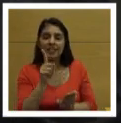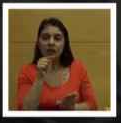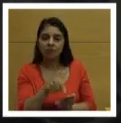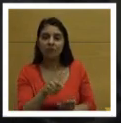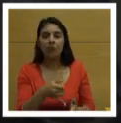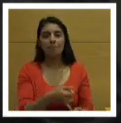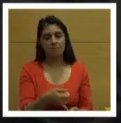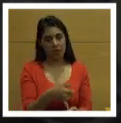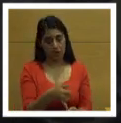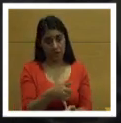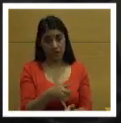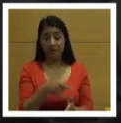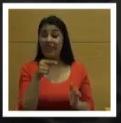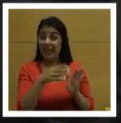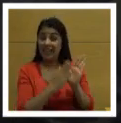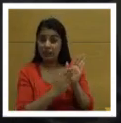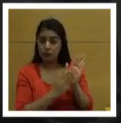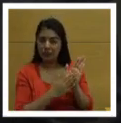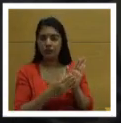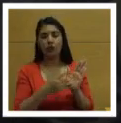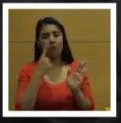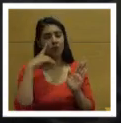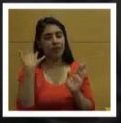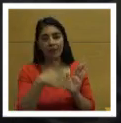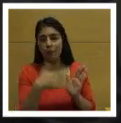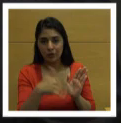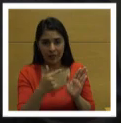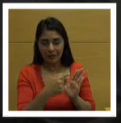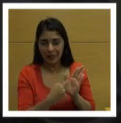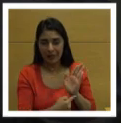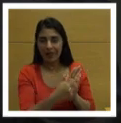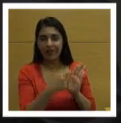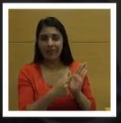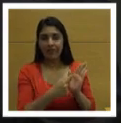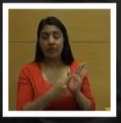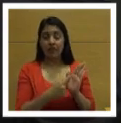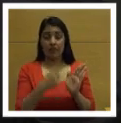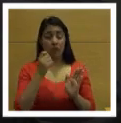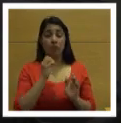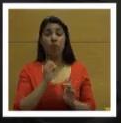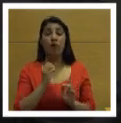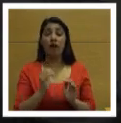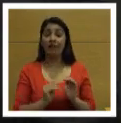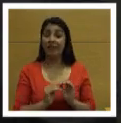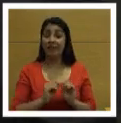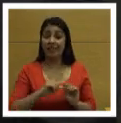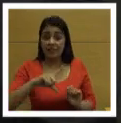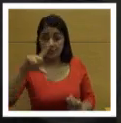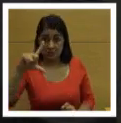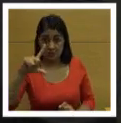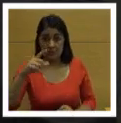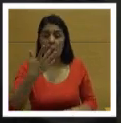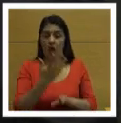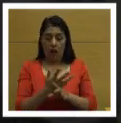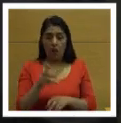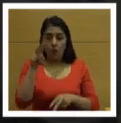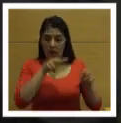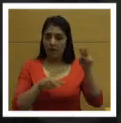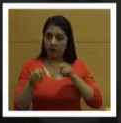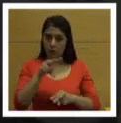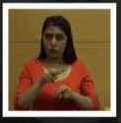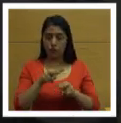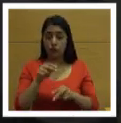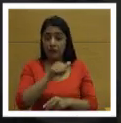documento marca un importante momento de madurez, pasándose a una visión conjunta y consciente de los